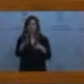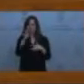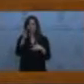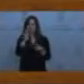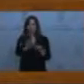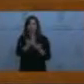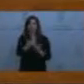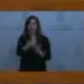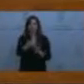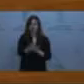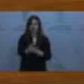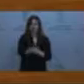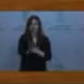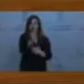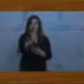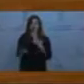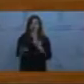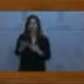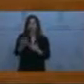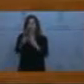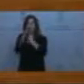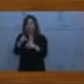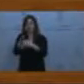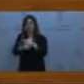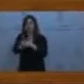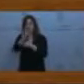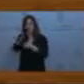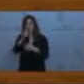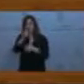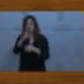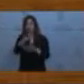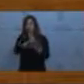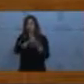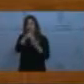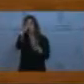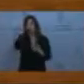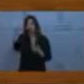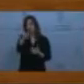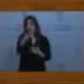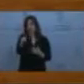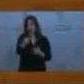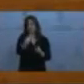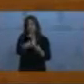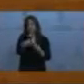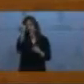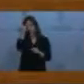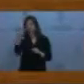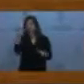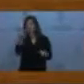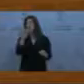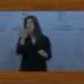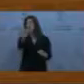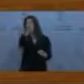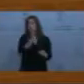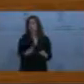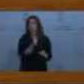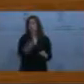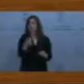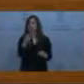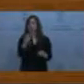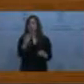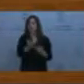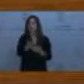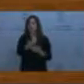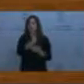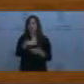eso es mejor que otro modelo de gestión. Por lo tanto, ahí sí que ya entramos en los prejuicios ideológicos. Cuando alguien tacha directamente nuestra